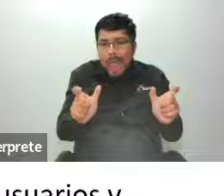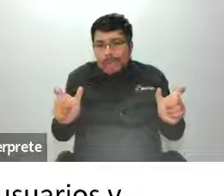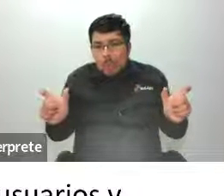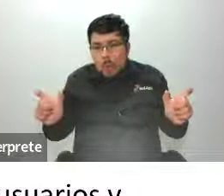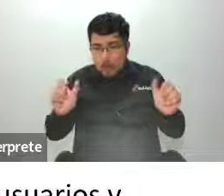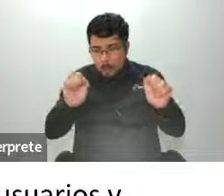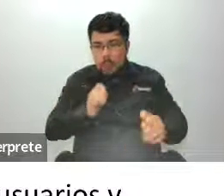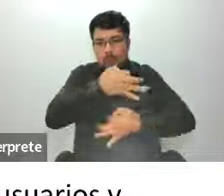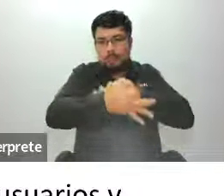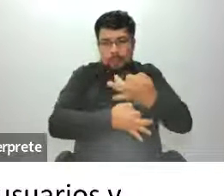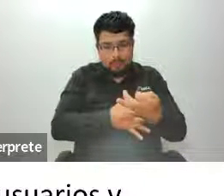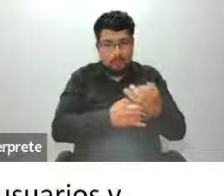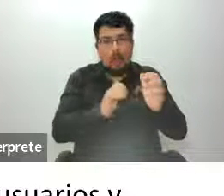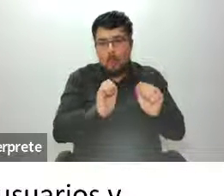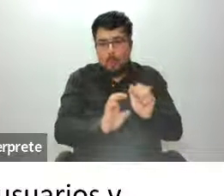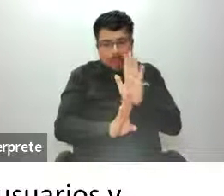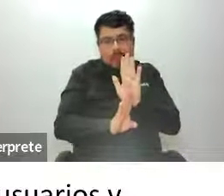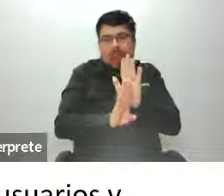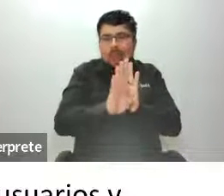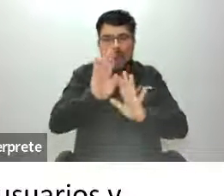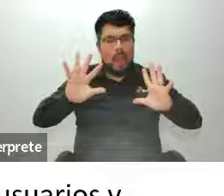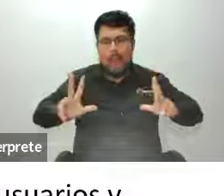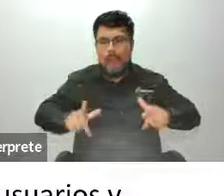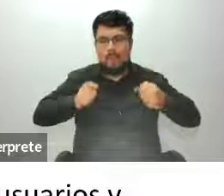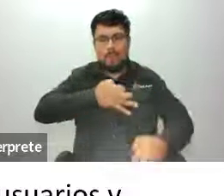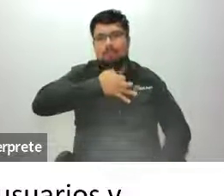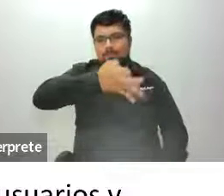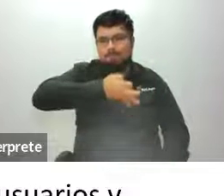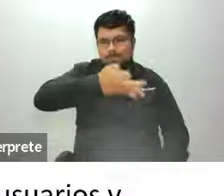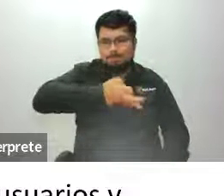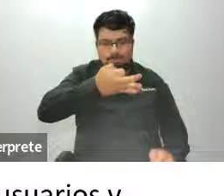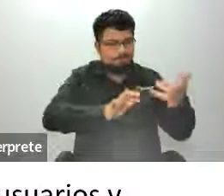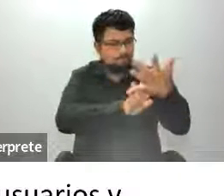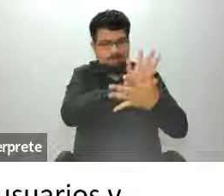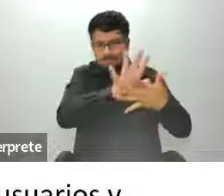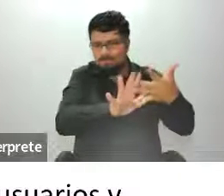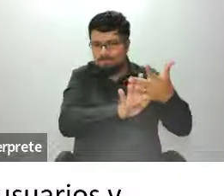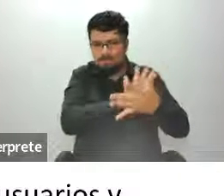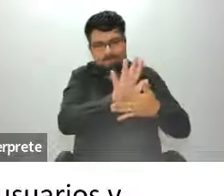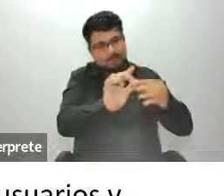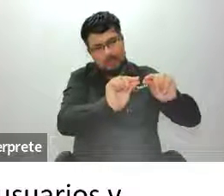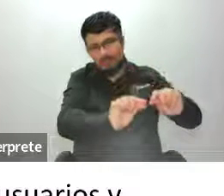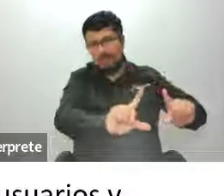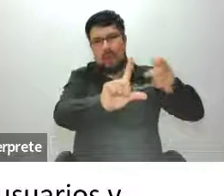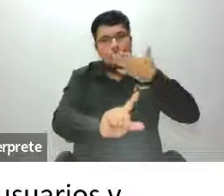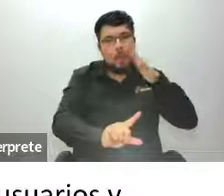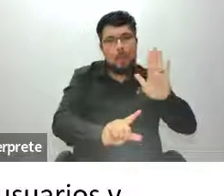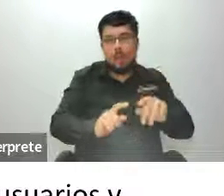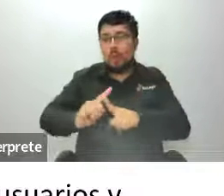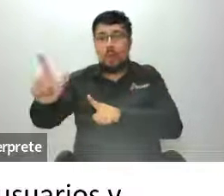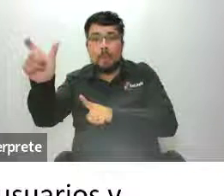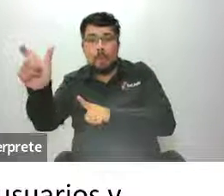hay habilidades pragmáticas y discursivas mucho más ricas que en aquellos estudiantes que tardíamente, estudiantes sordos